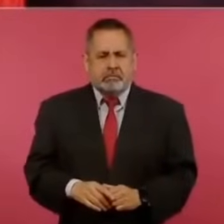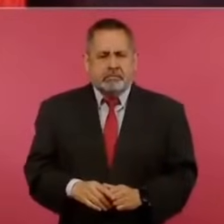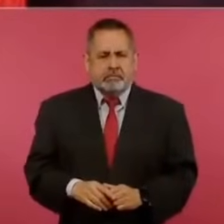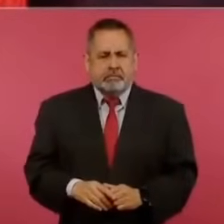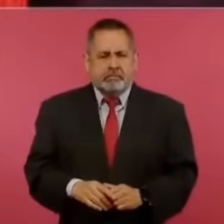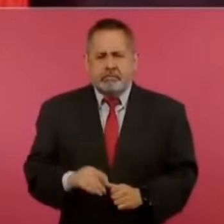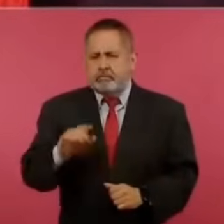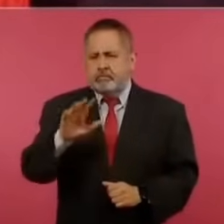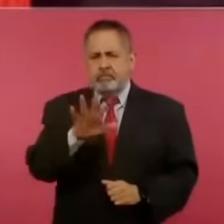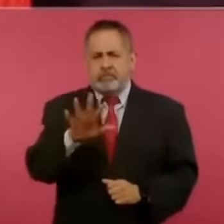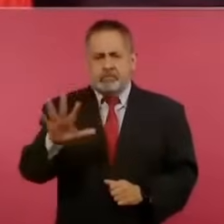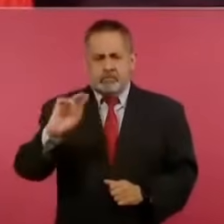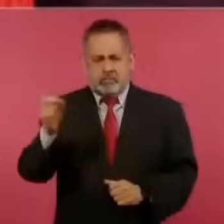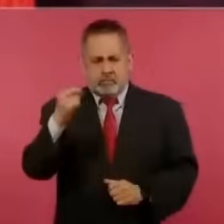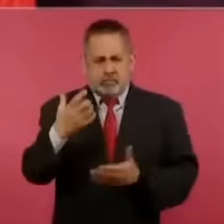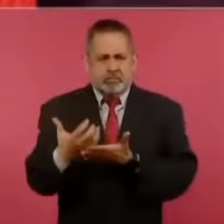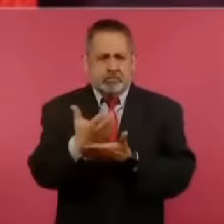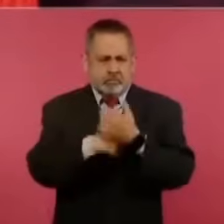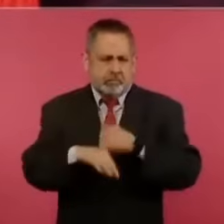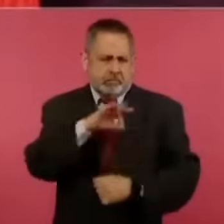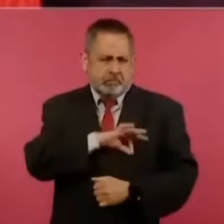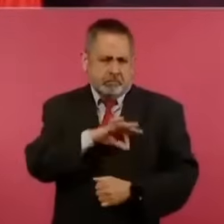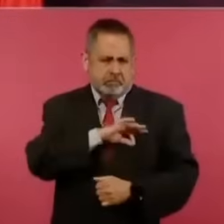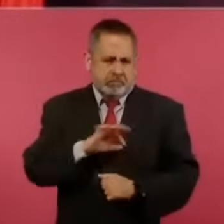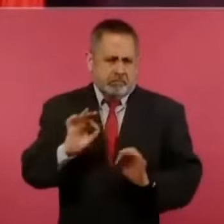Son $55,